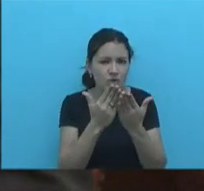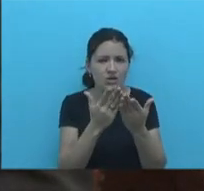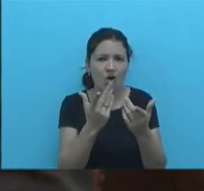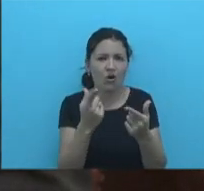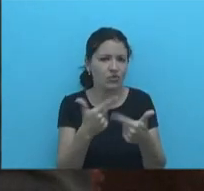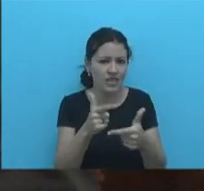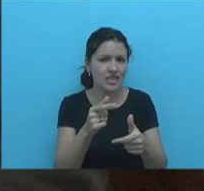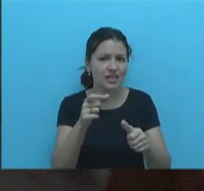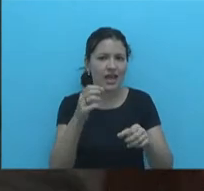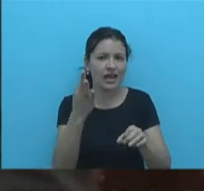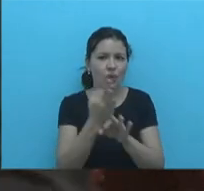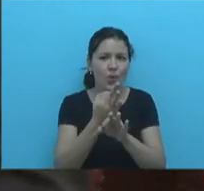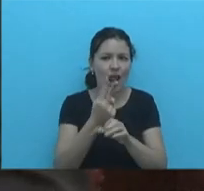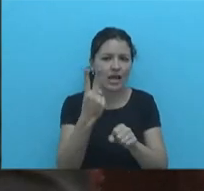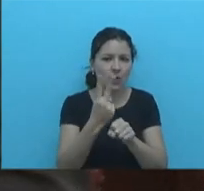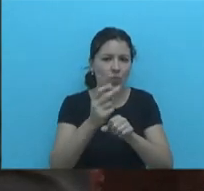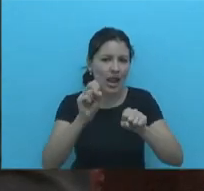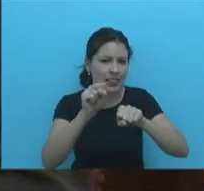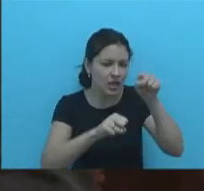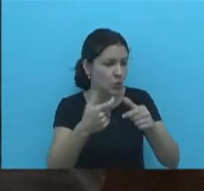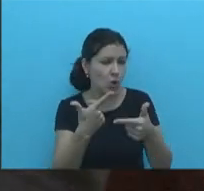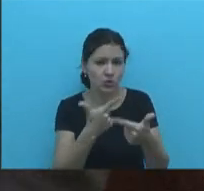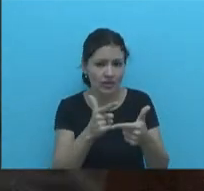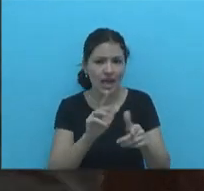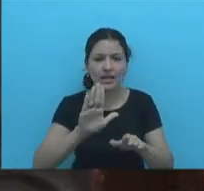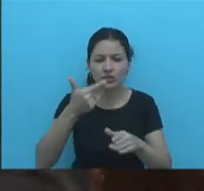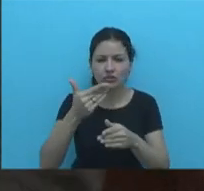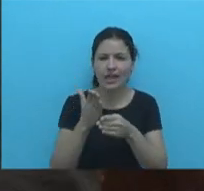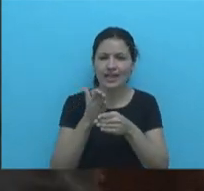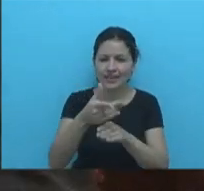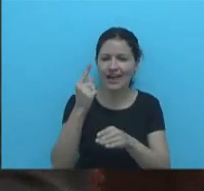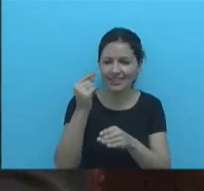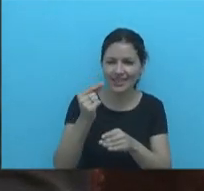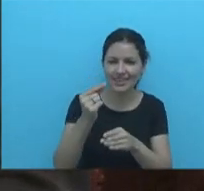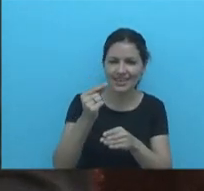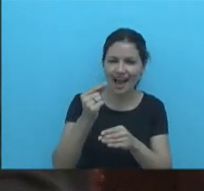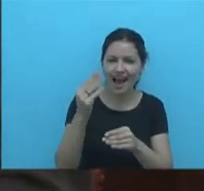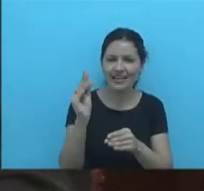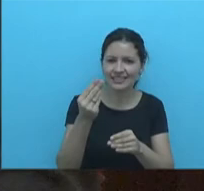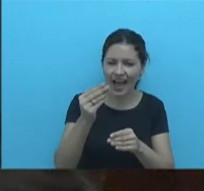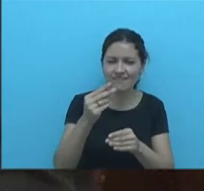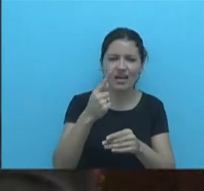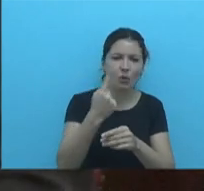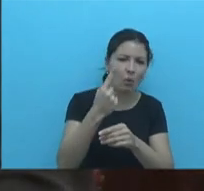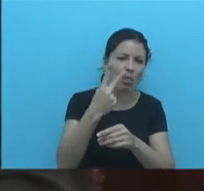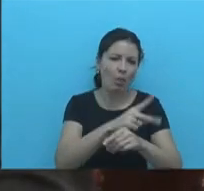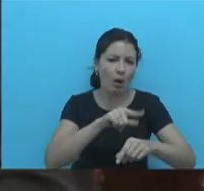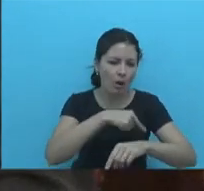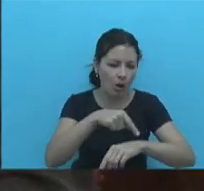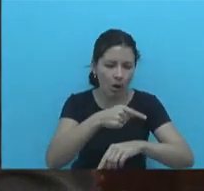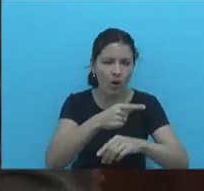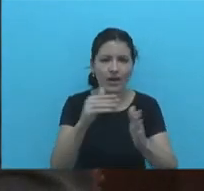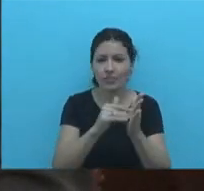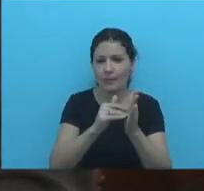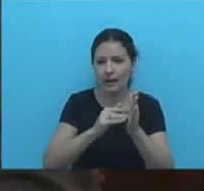el simple curso de ir los sábados a una o dos horas, dependiendo de qué taller, qué curso se